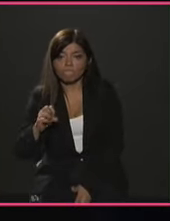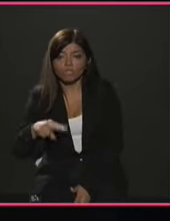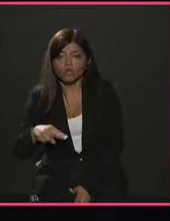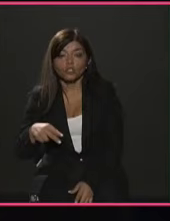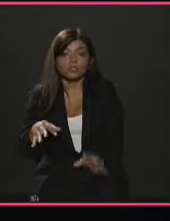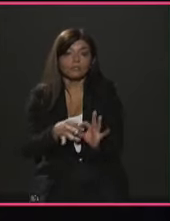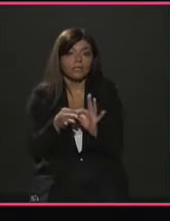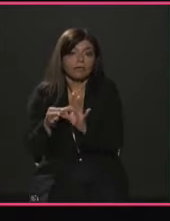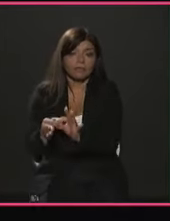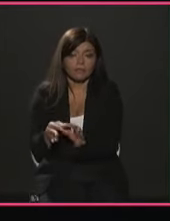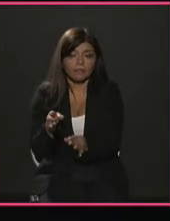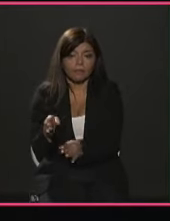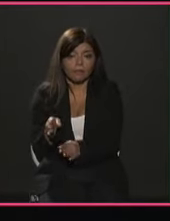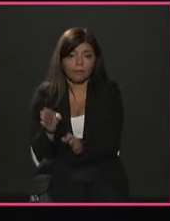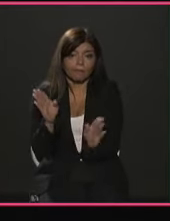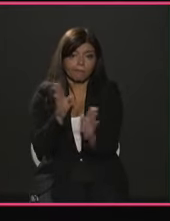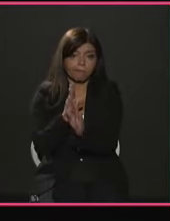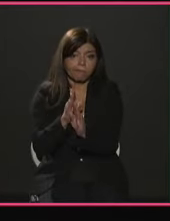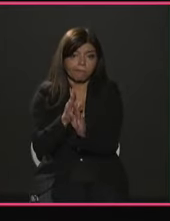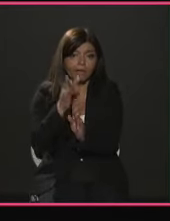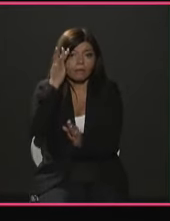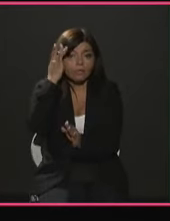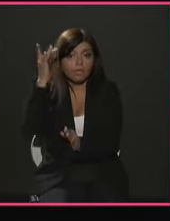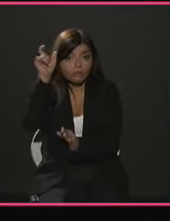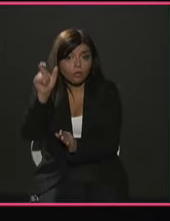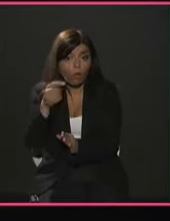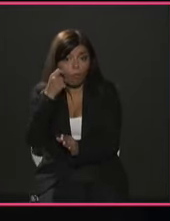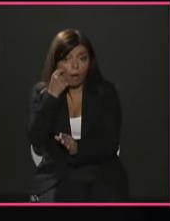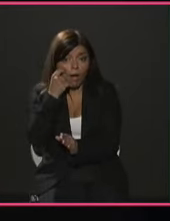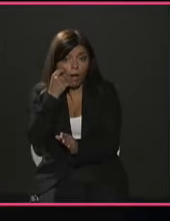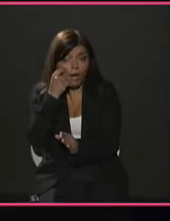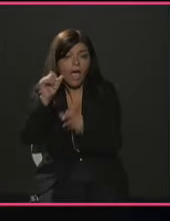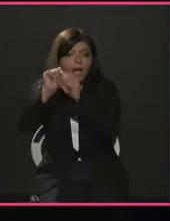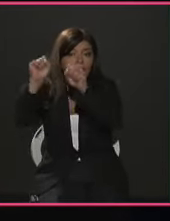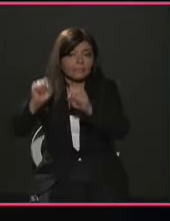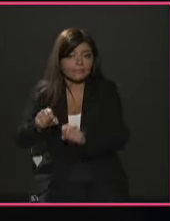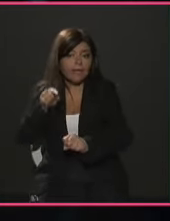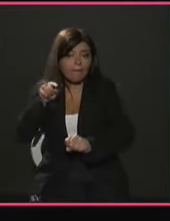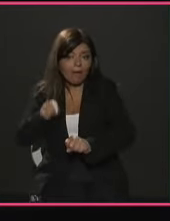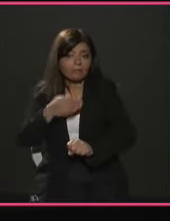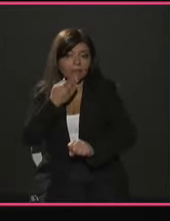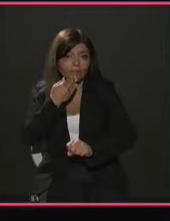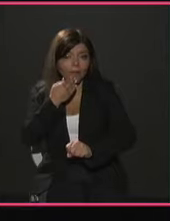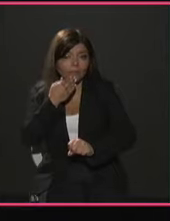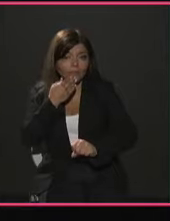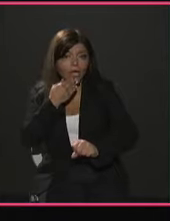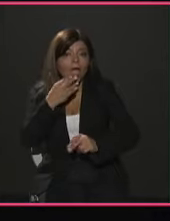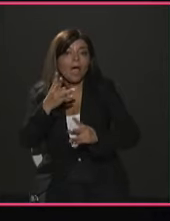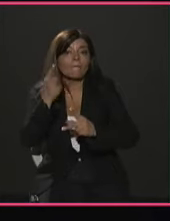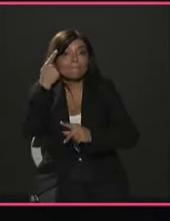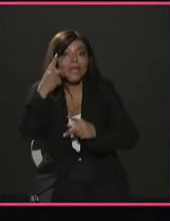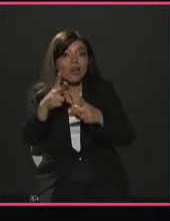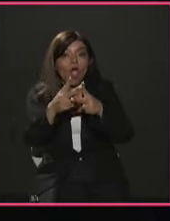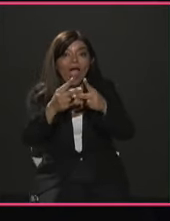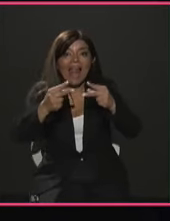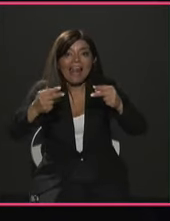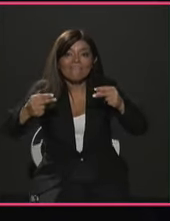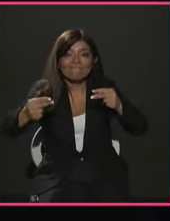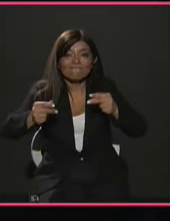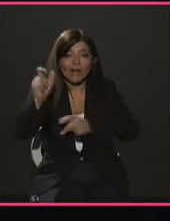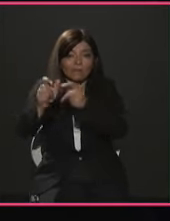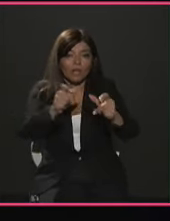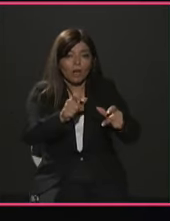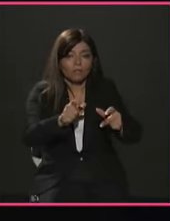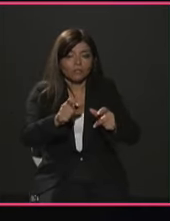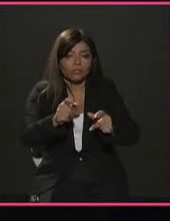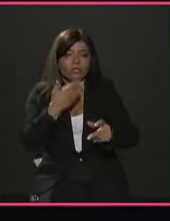esconde la inteligencia humana en sistema Pero la cadena de valor justo como los daños